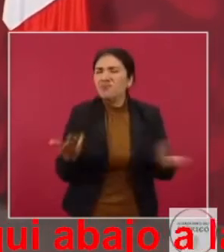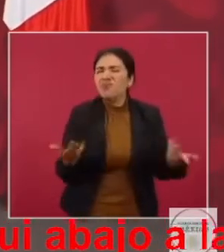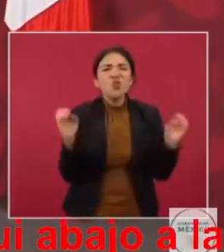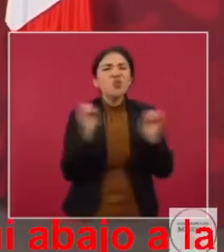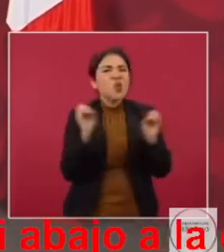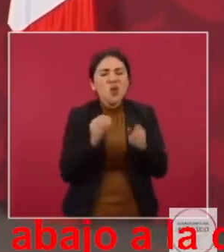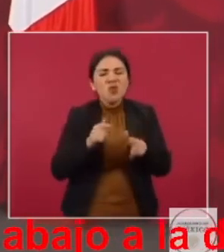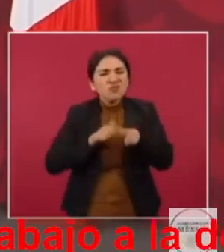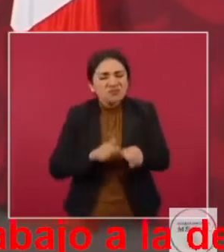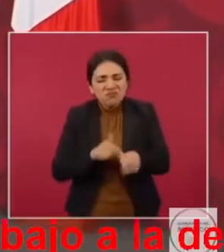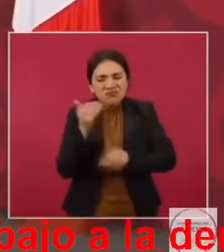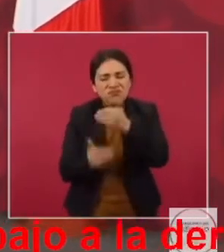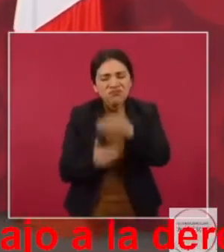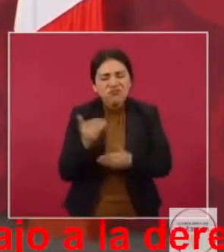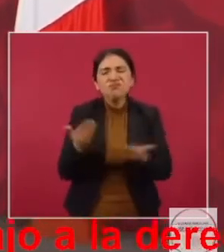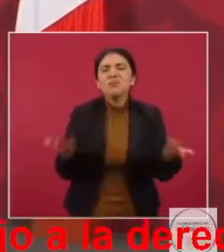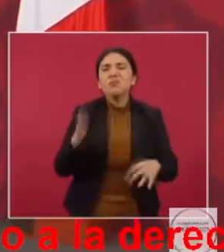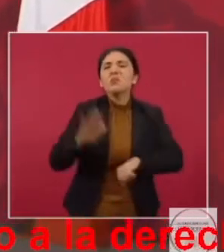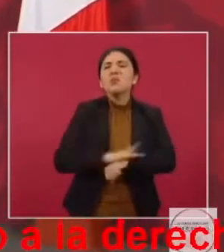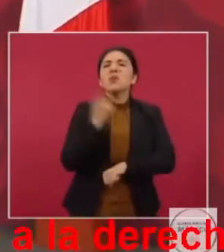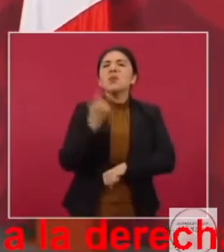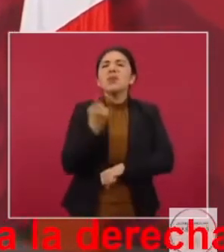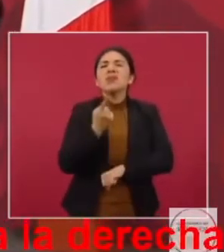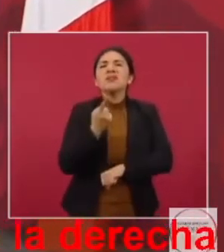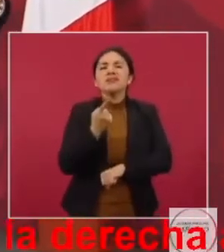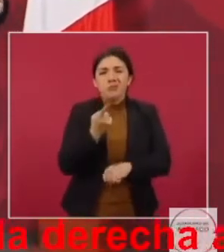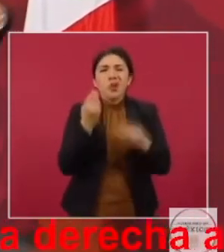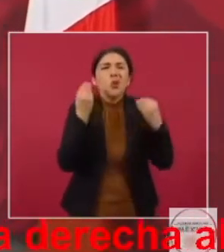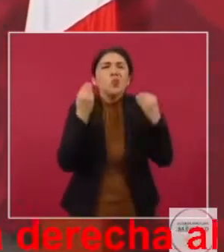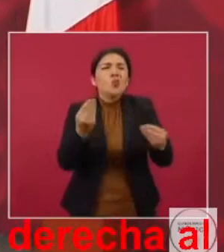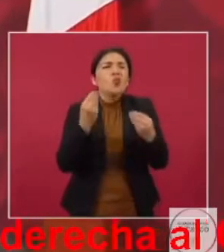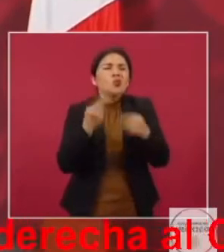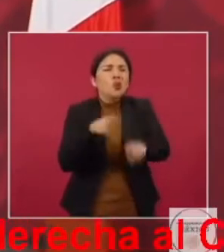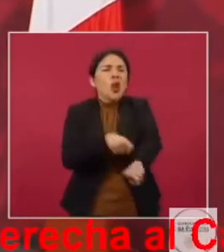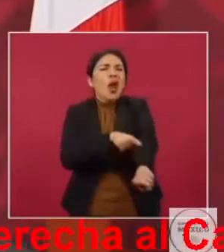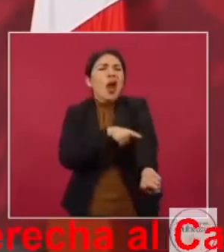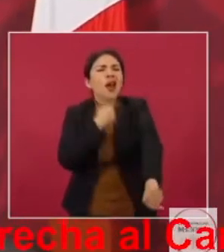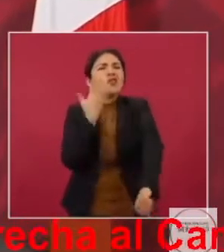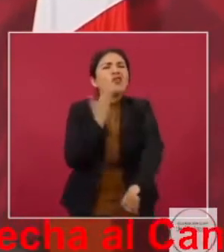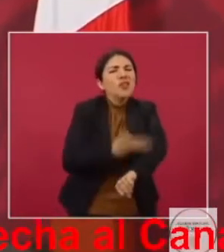y este son muchos los trámites